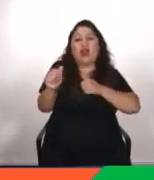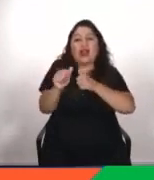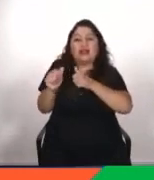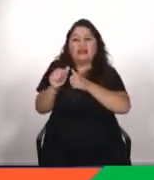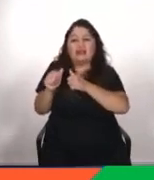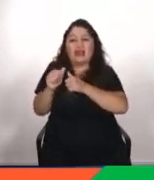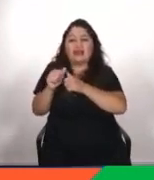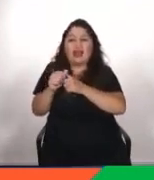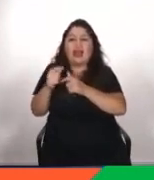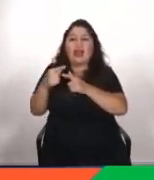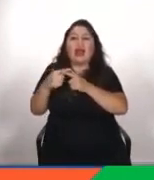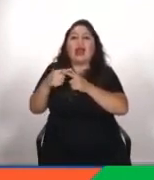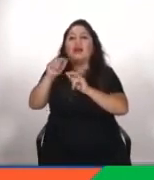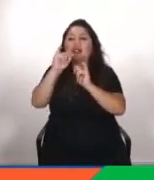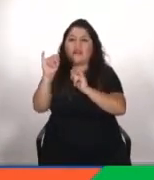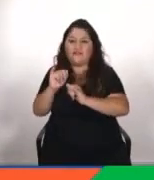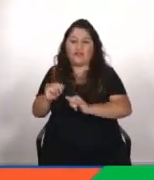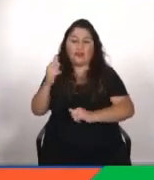otras inteligencias.